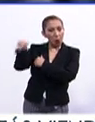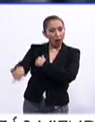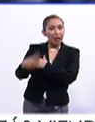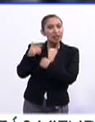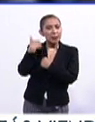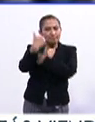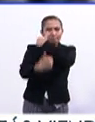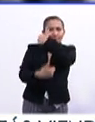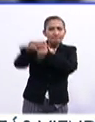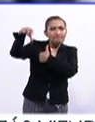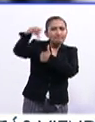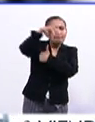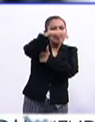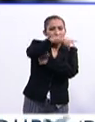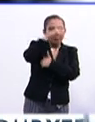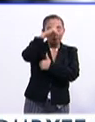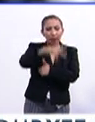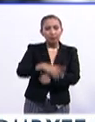un pesticida